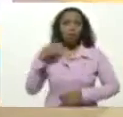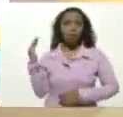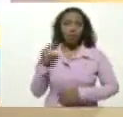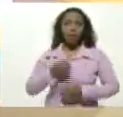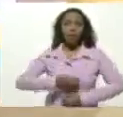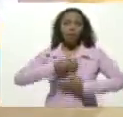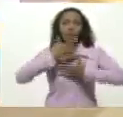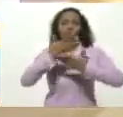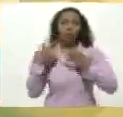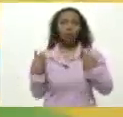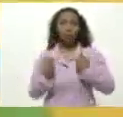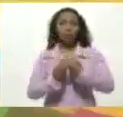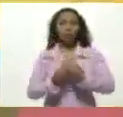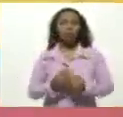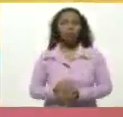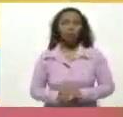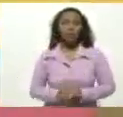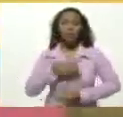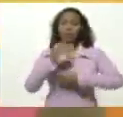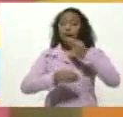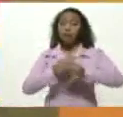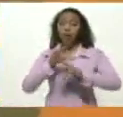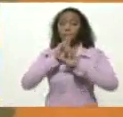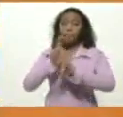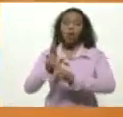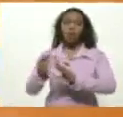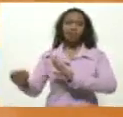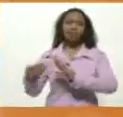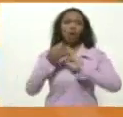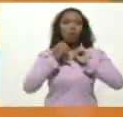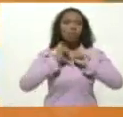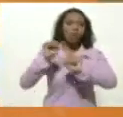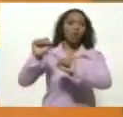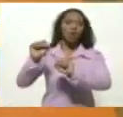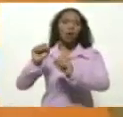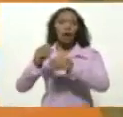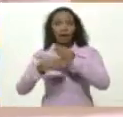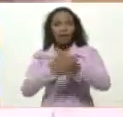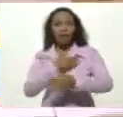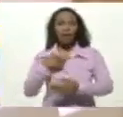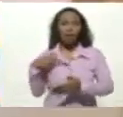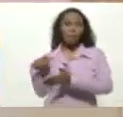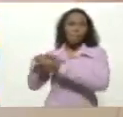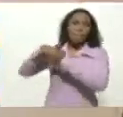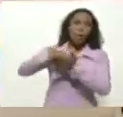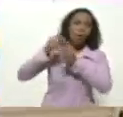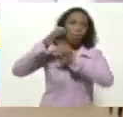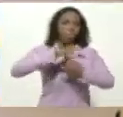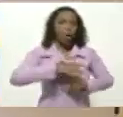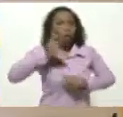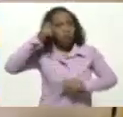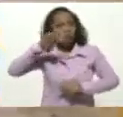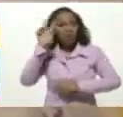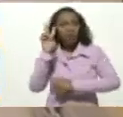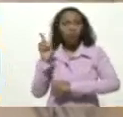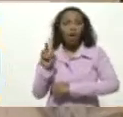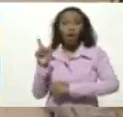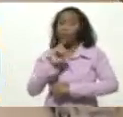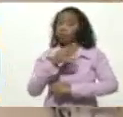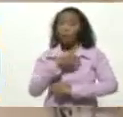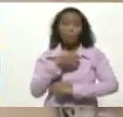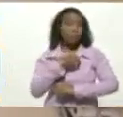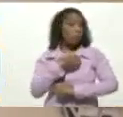la compañera, ha sido una respuesta, una ofensiva a quienes han pretendido poner de rodillas al pueblo venezolano, y el pueblo venezolano no se